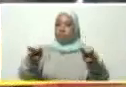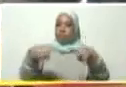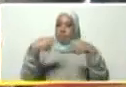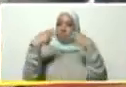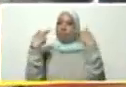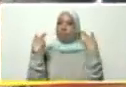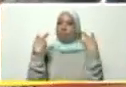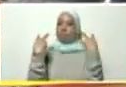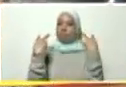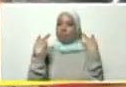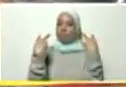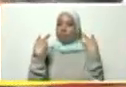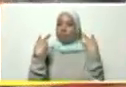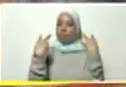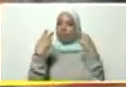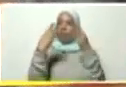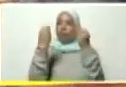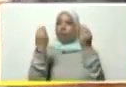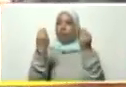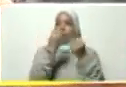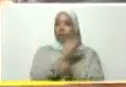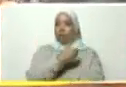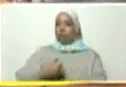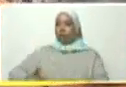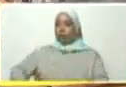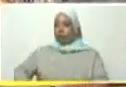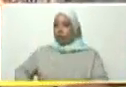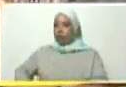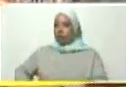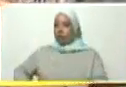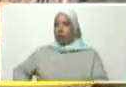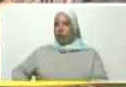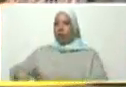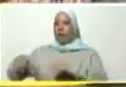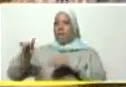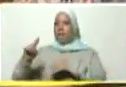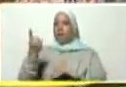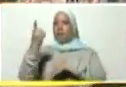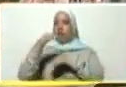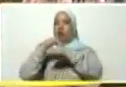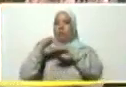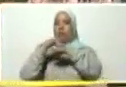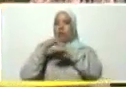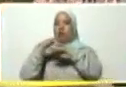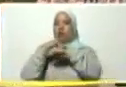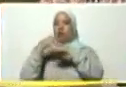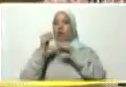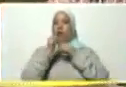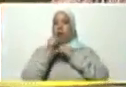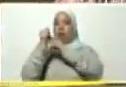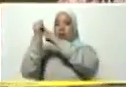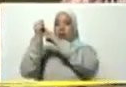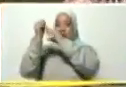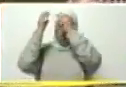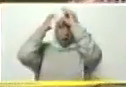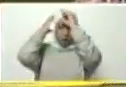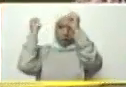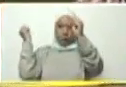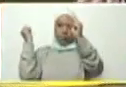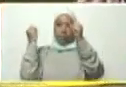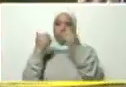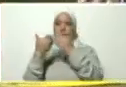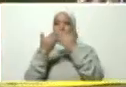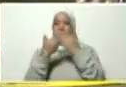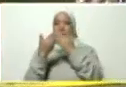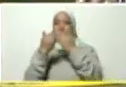un sin número de presidentes primeros ministros líderes cancilleres enviados